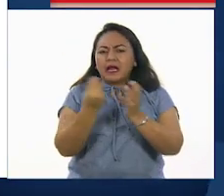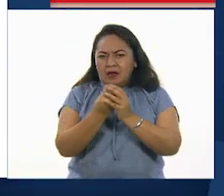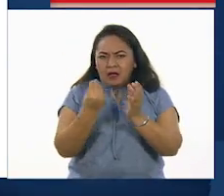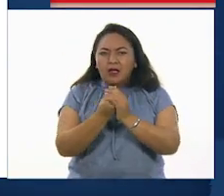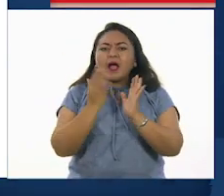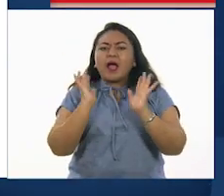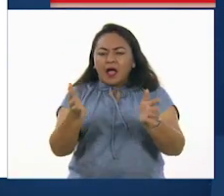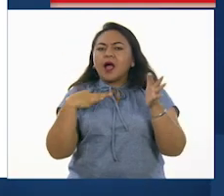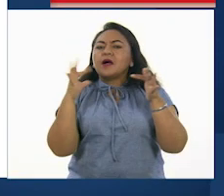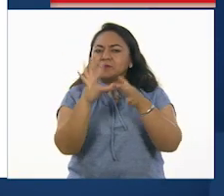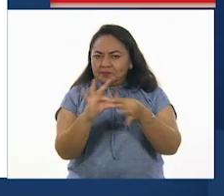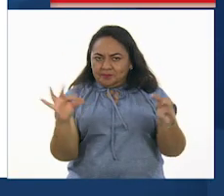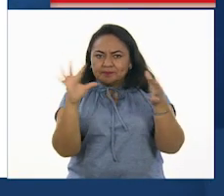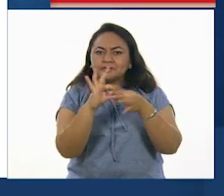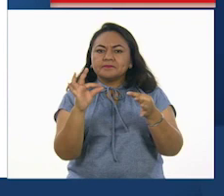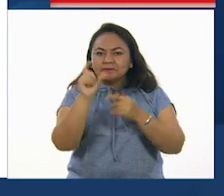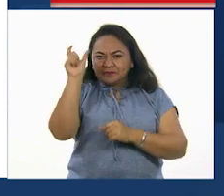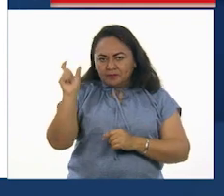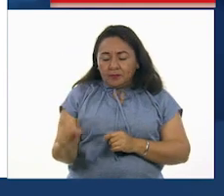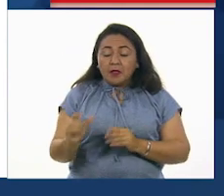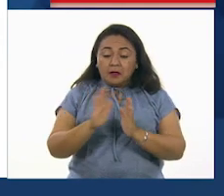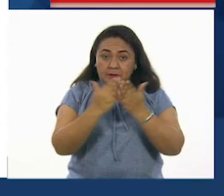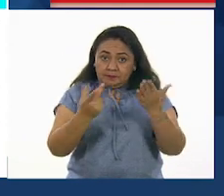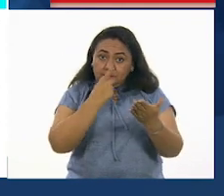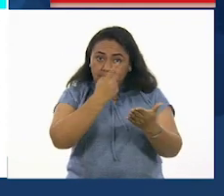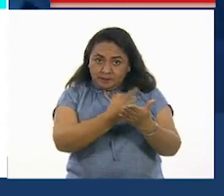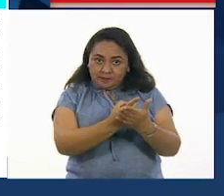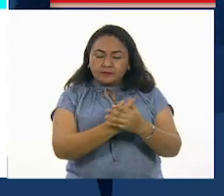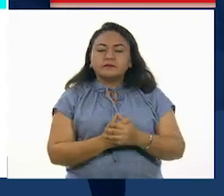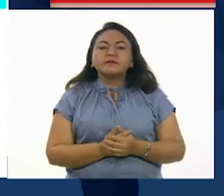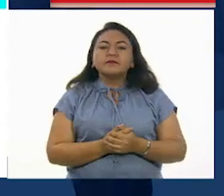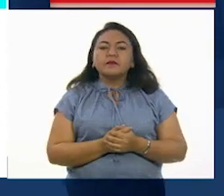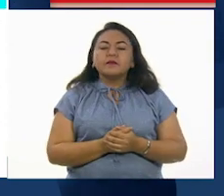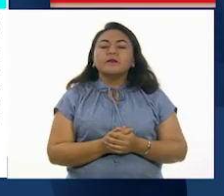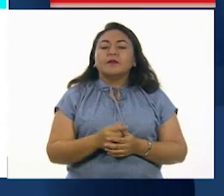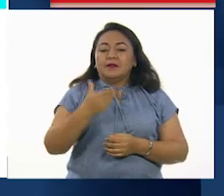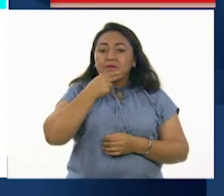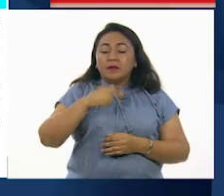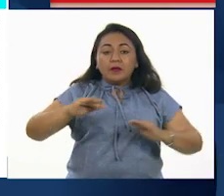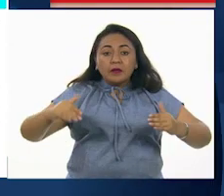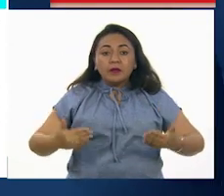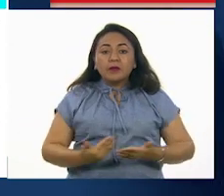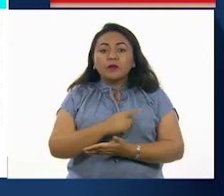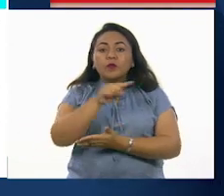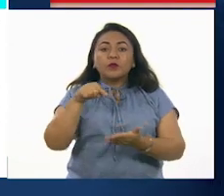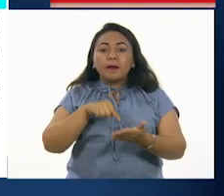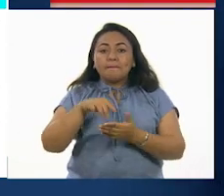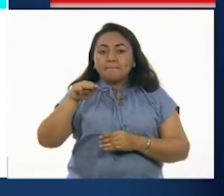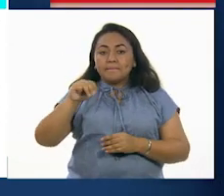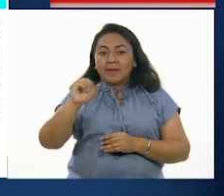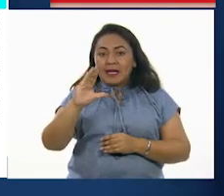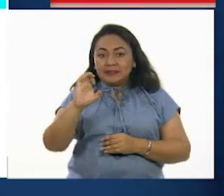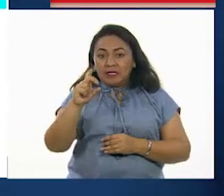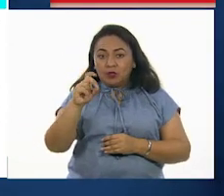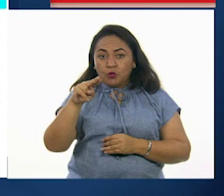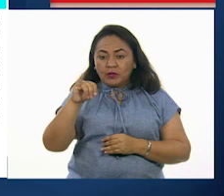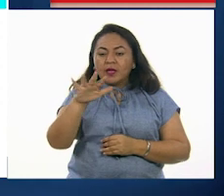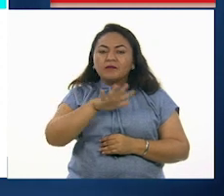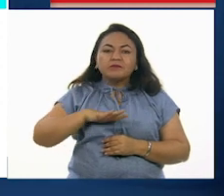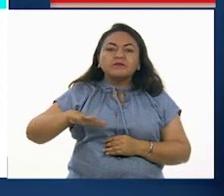sesiones anteriores. Dice nuestro libro: Alejandro Magno nació en Macedonia, una polis